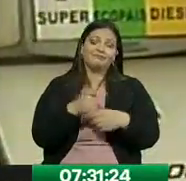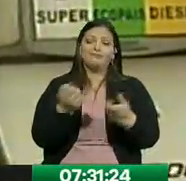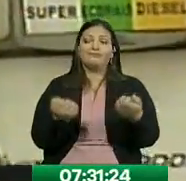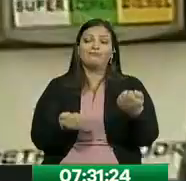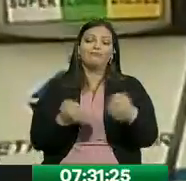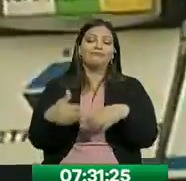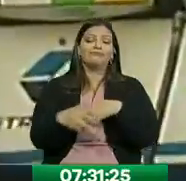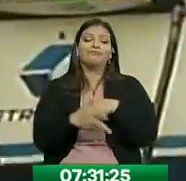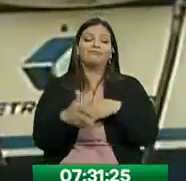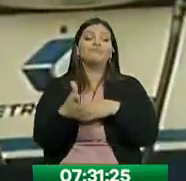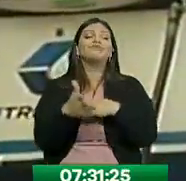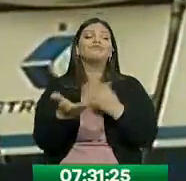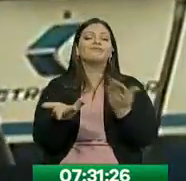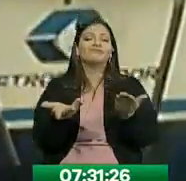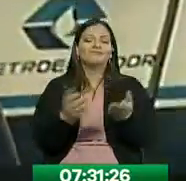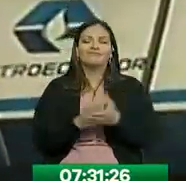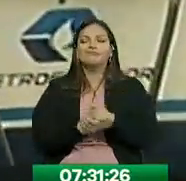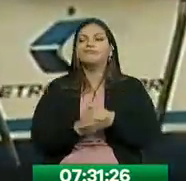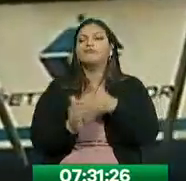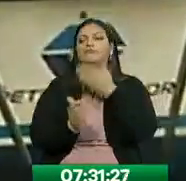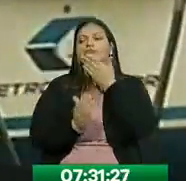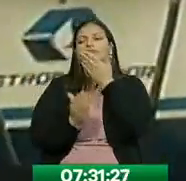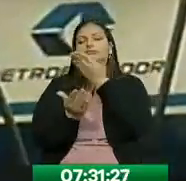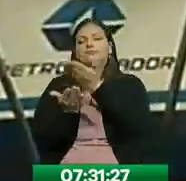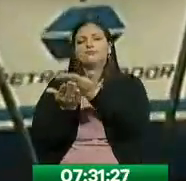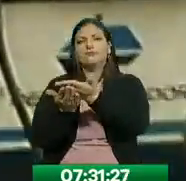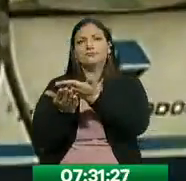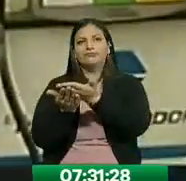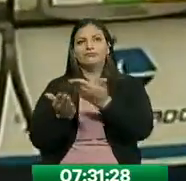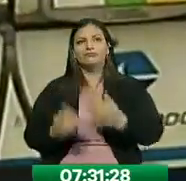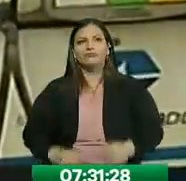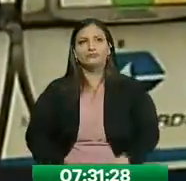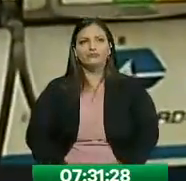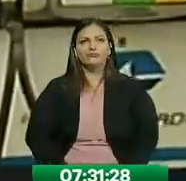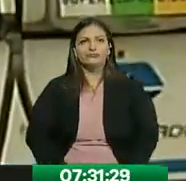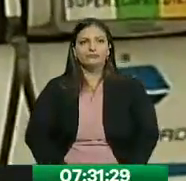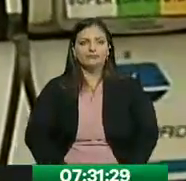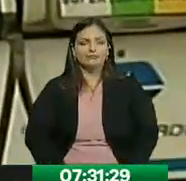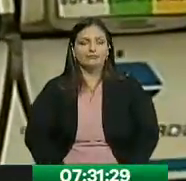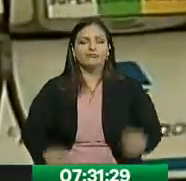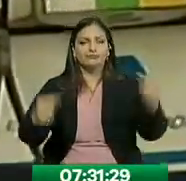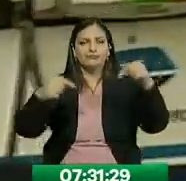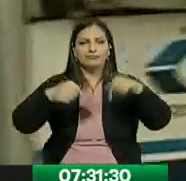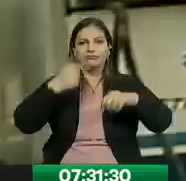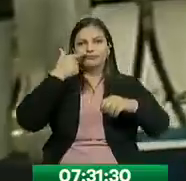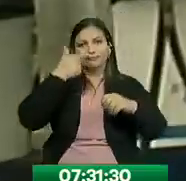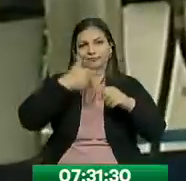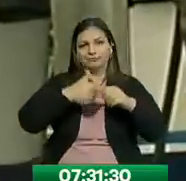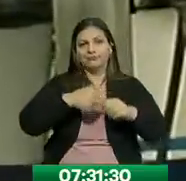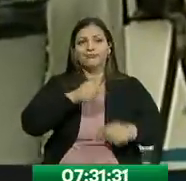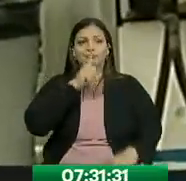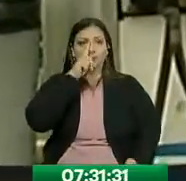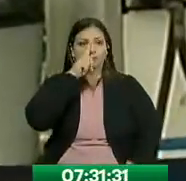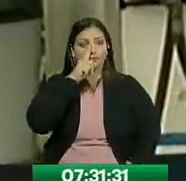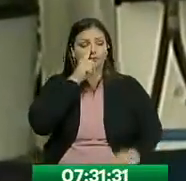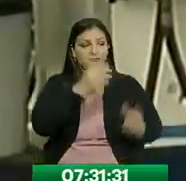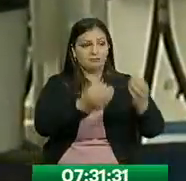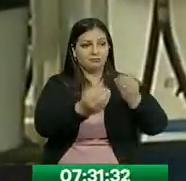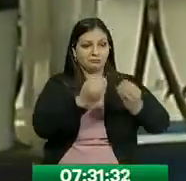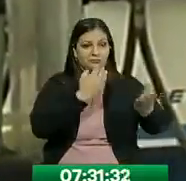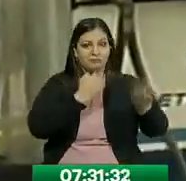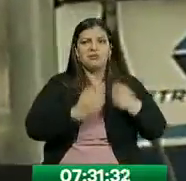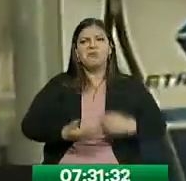Lo que nos informaron trabajadores de esta gasolinera, claro, tras cámaras, es que sí ha disminuido la venta de la